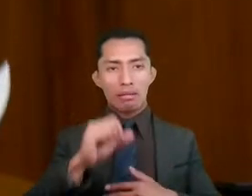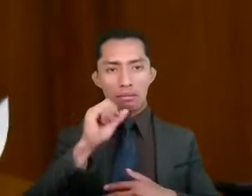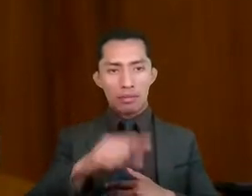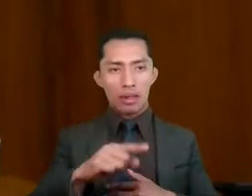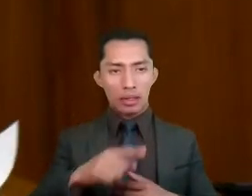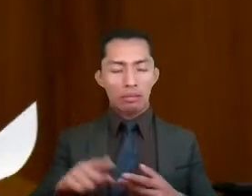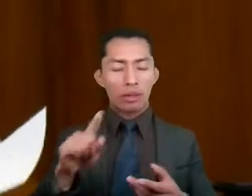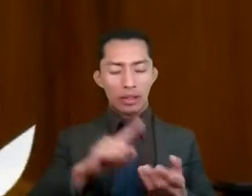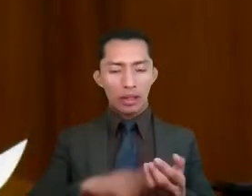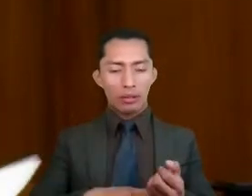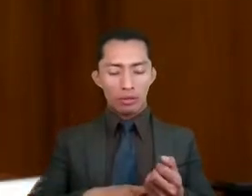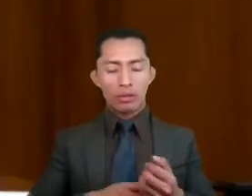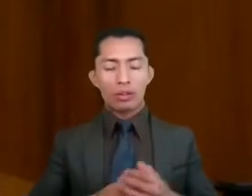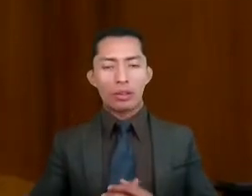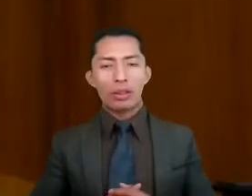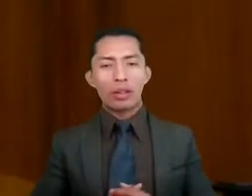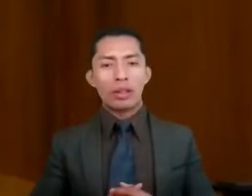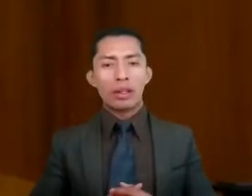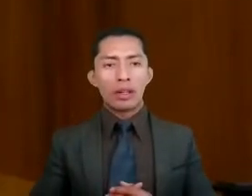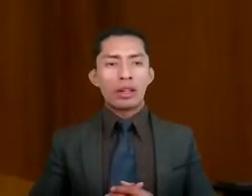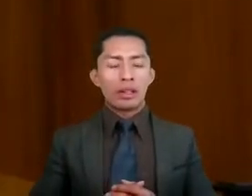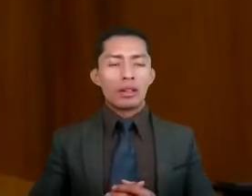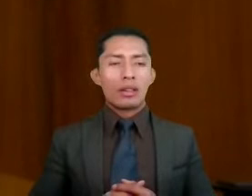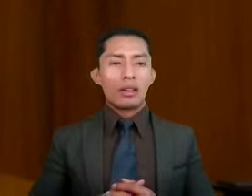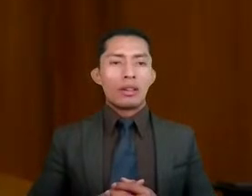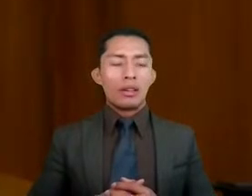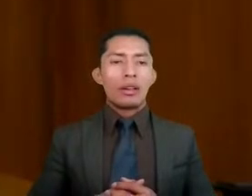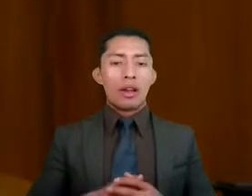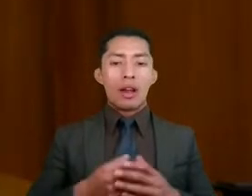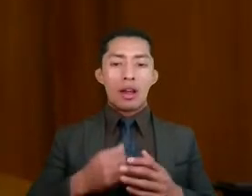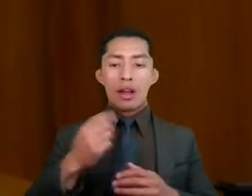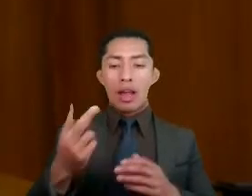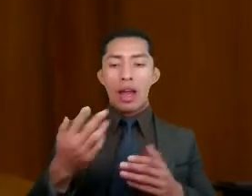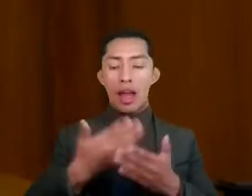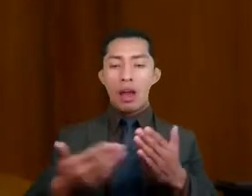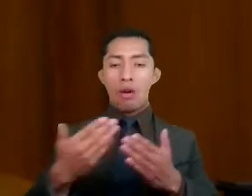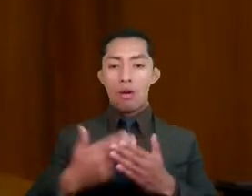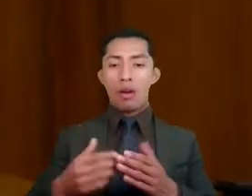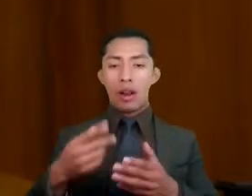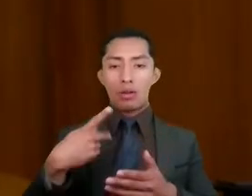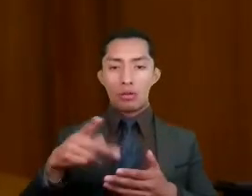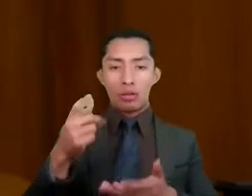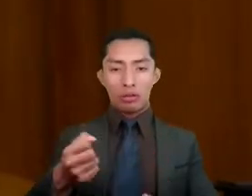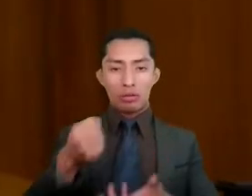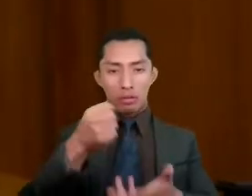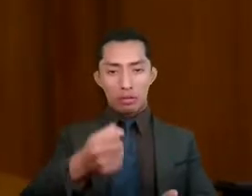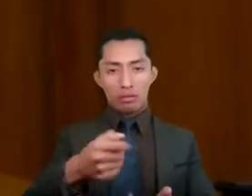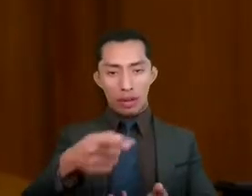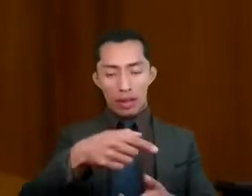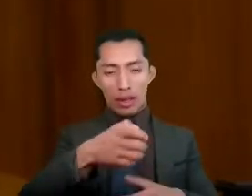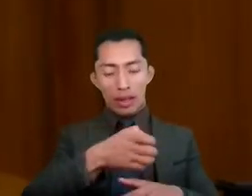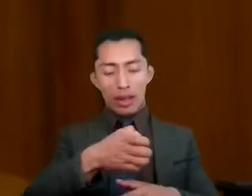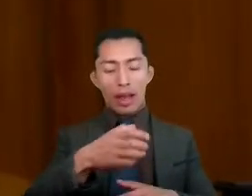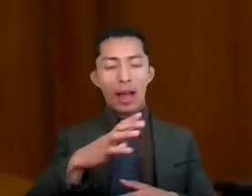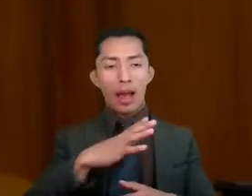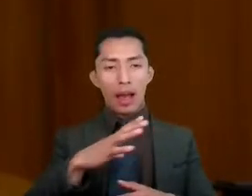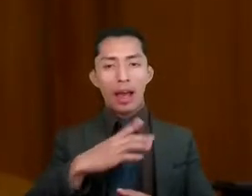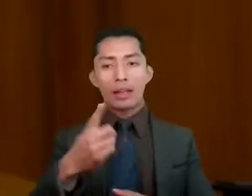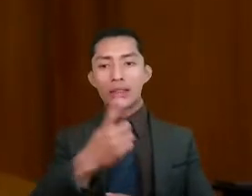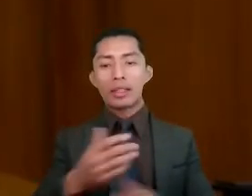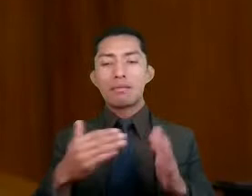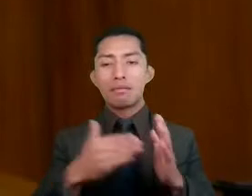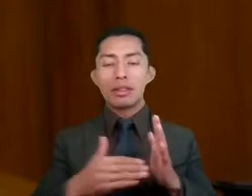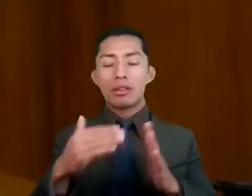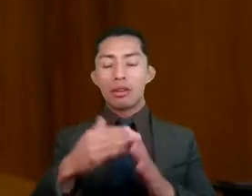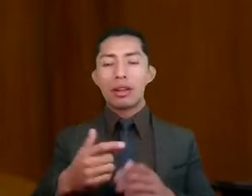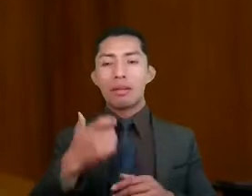totalmente vitalicias. Adicionalmente, en lo que va de la administración del presupuesto destinado a seguridad, se aumentó 7 mil millones